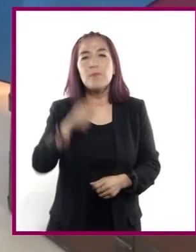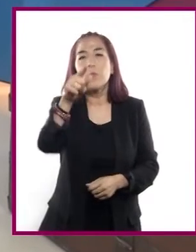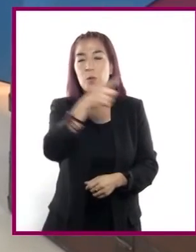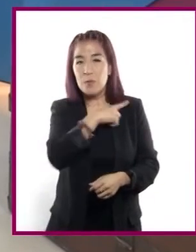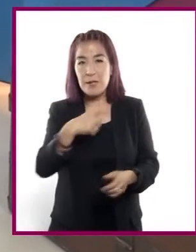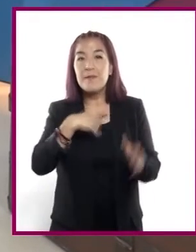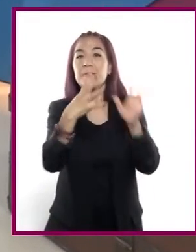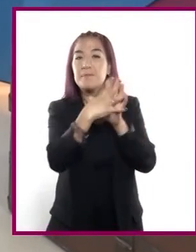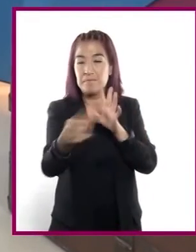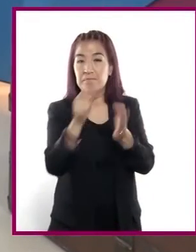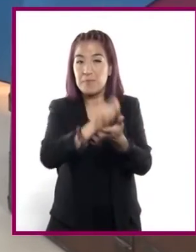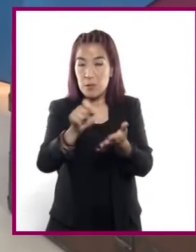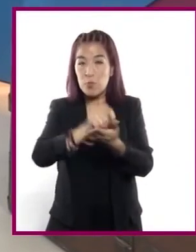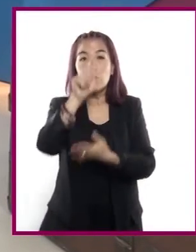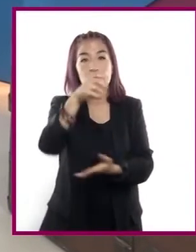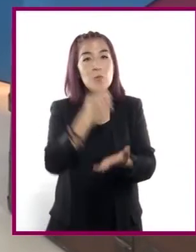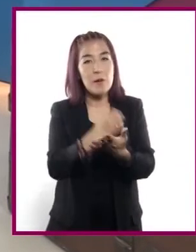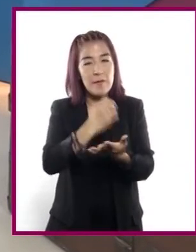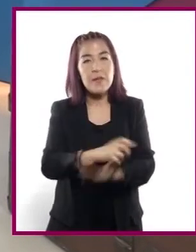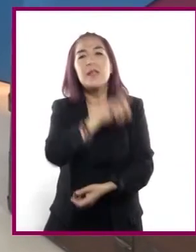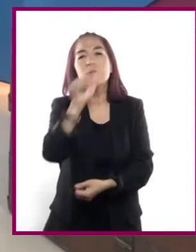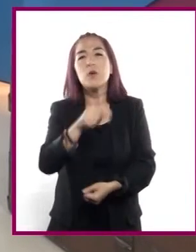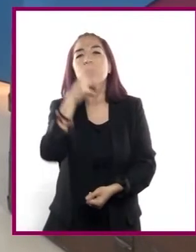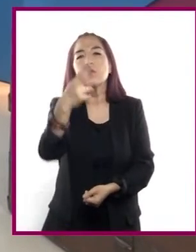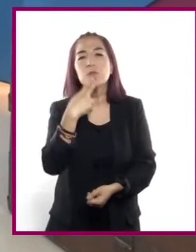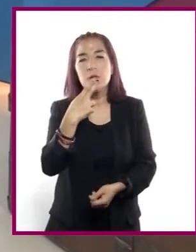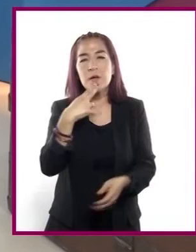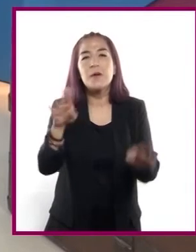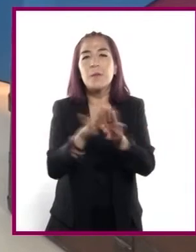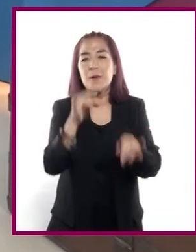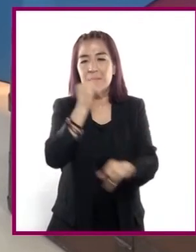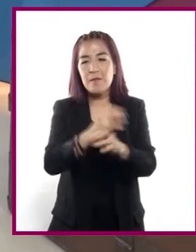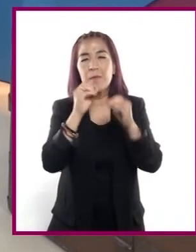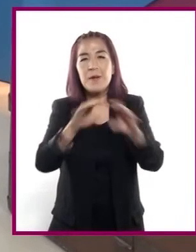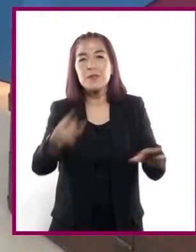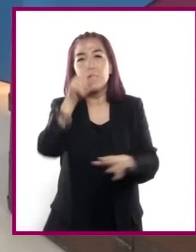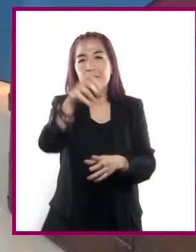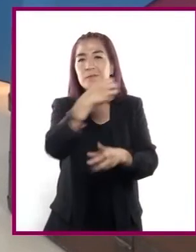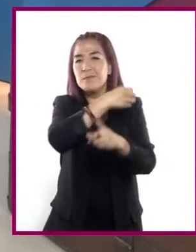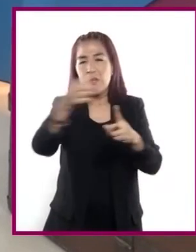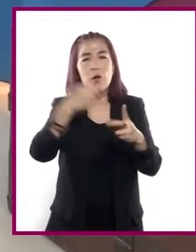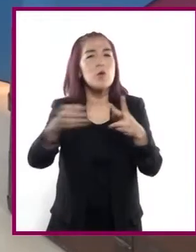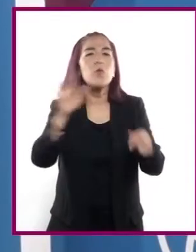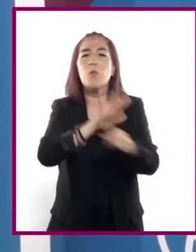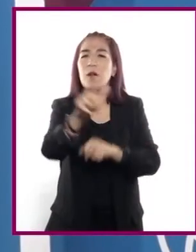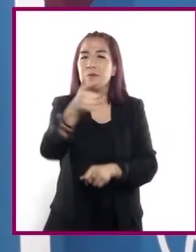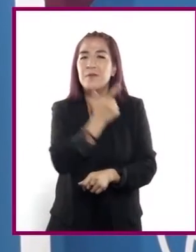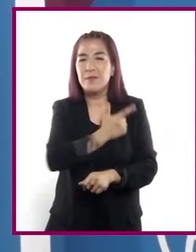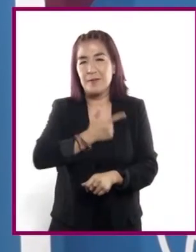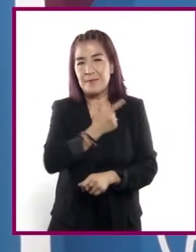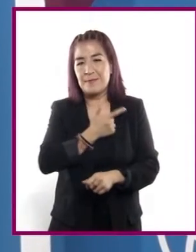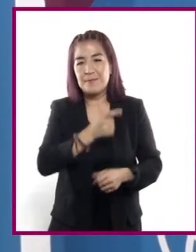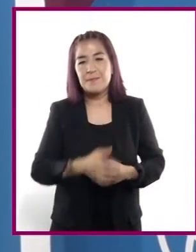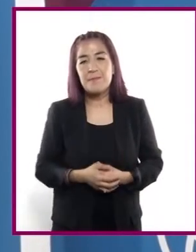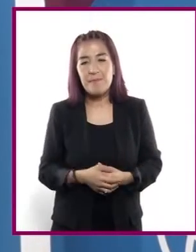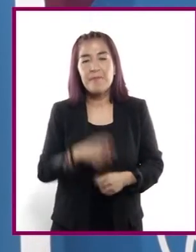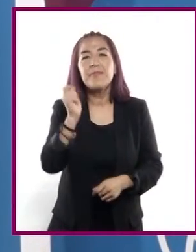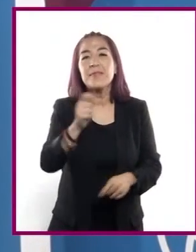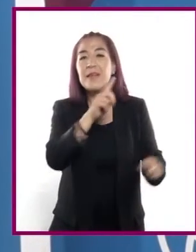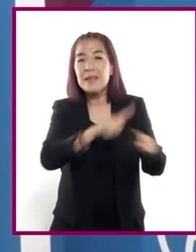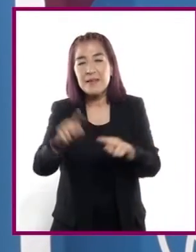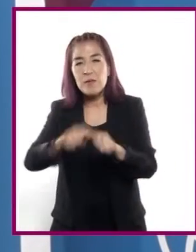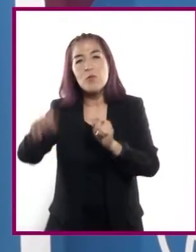Registren las respuestas en su cuaderno utilizando el organizador que ustedes elijan. La